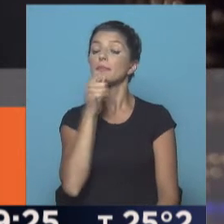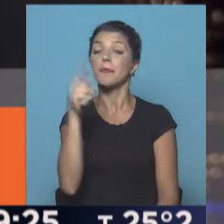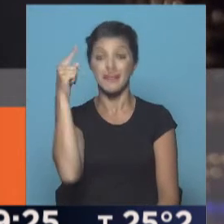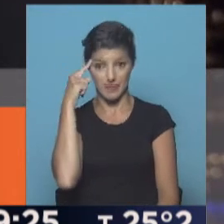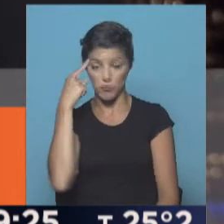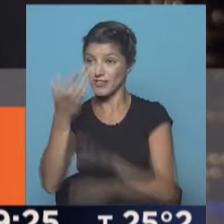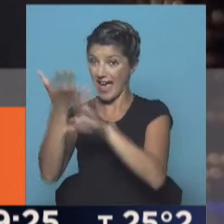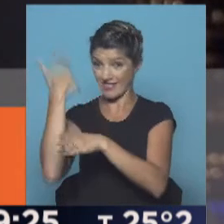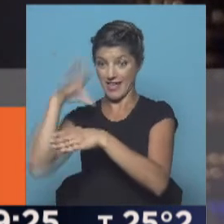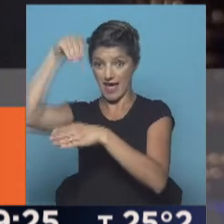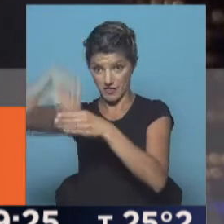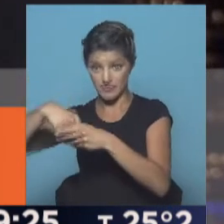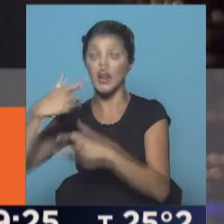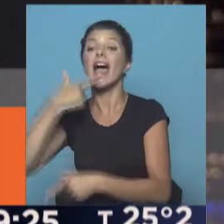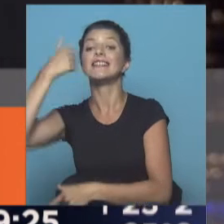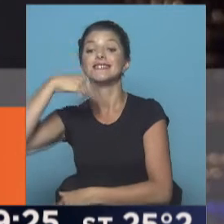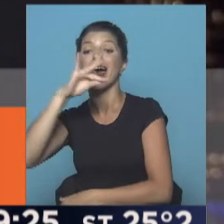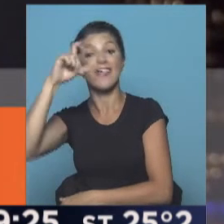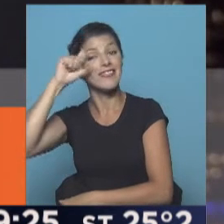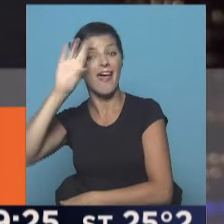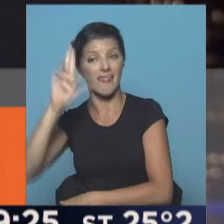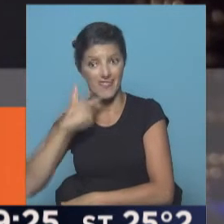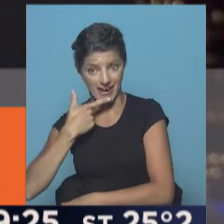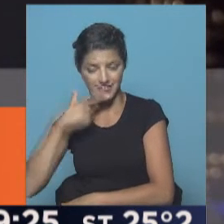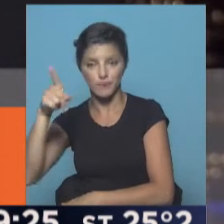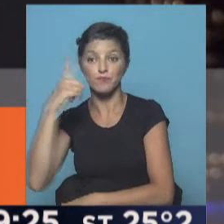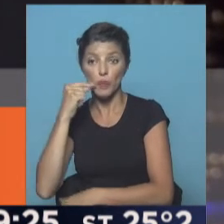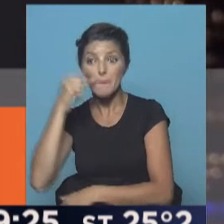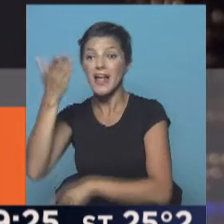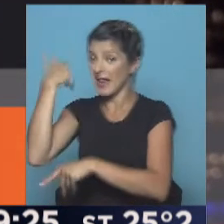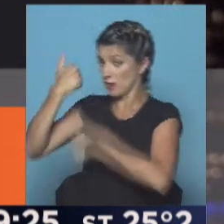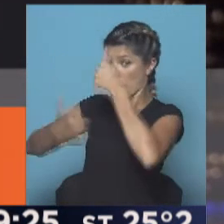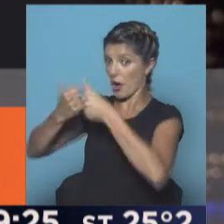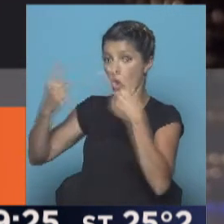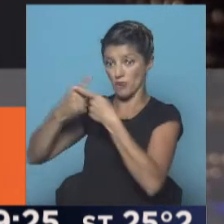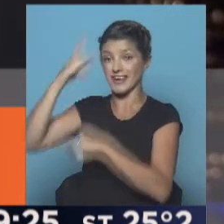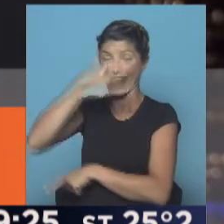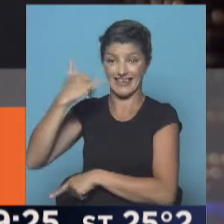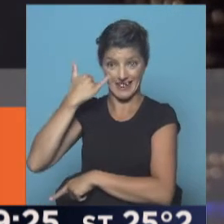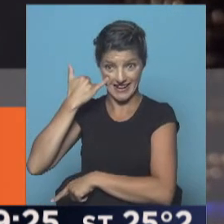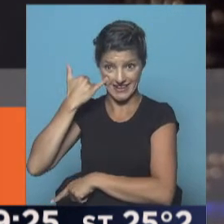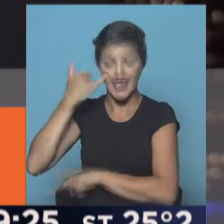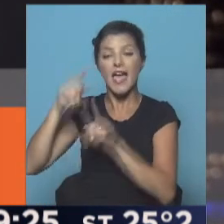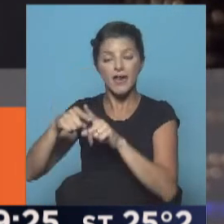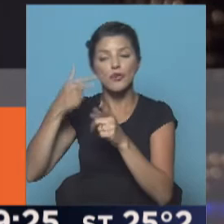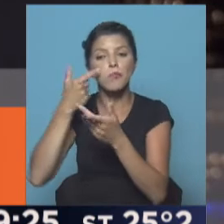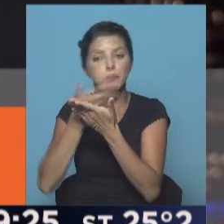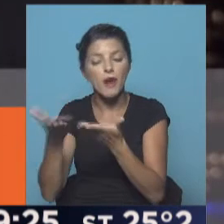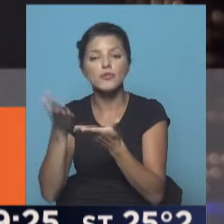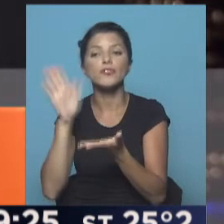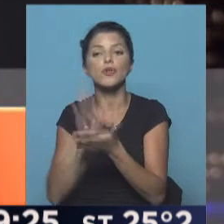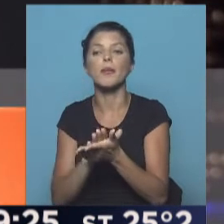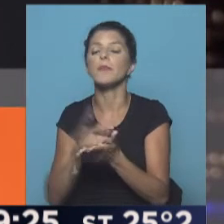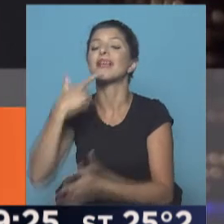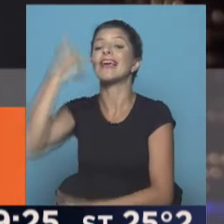Hillary Clinton en la interna, de Bernie Sanders es un fenómeno espejo de lo de Trump con respecto a este rechazo de las élites. Bernie